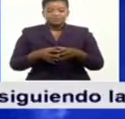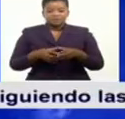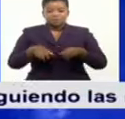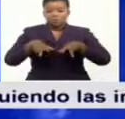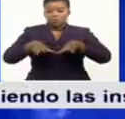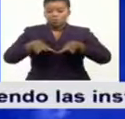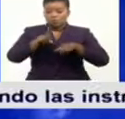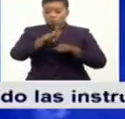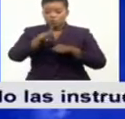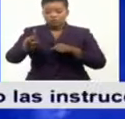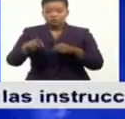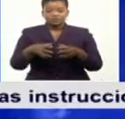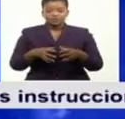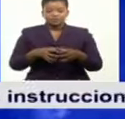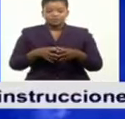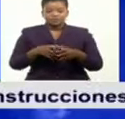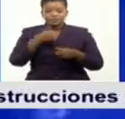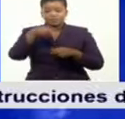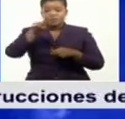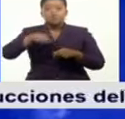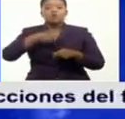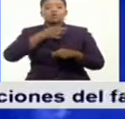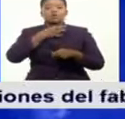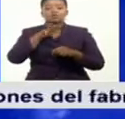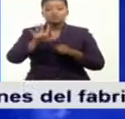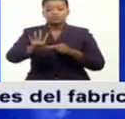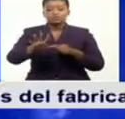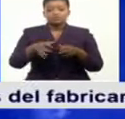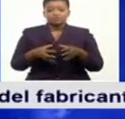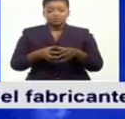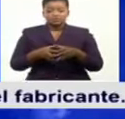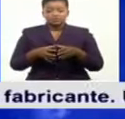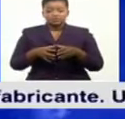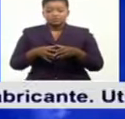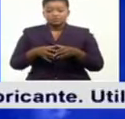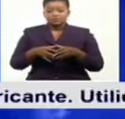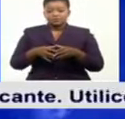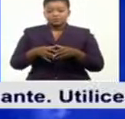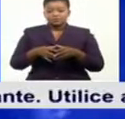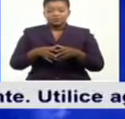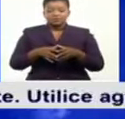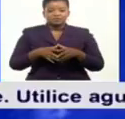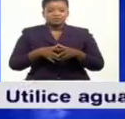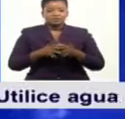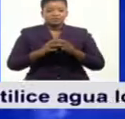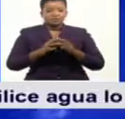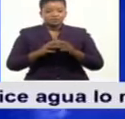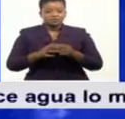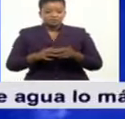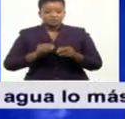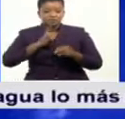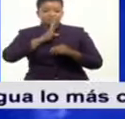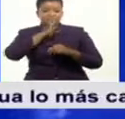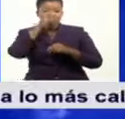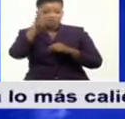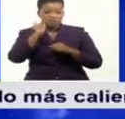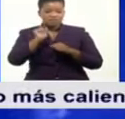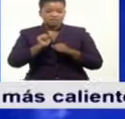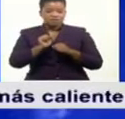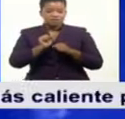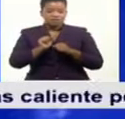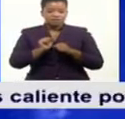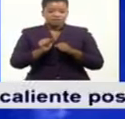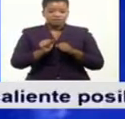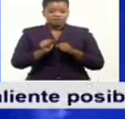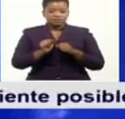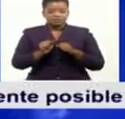11, Primero de Enero 5, Bolivia, Ciro Redondo y Chamba, Bolivia y Ciro Redondo con 2 cada